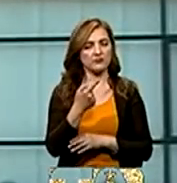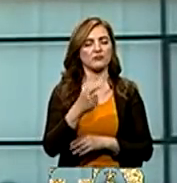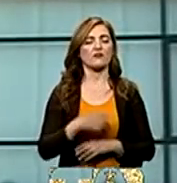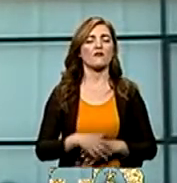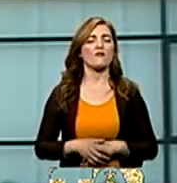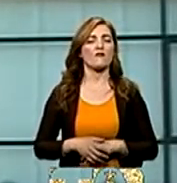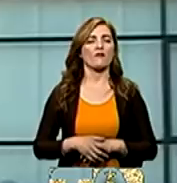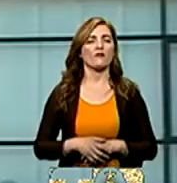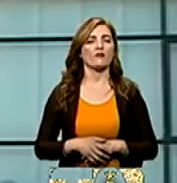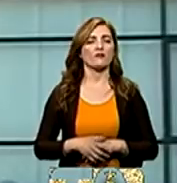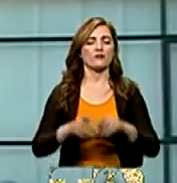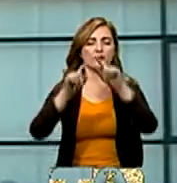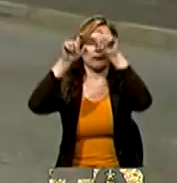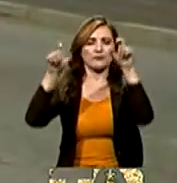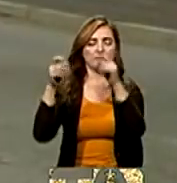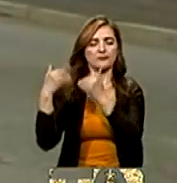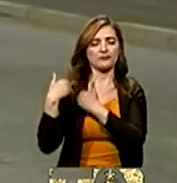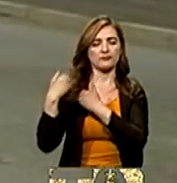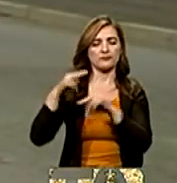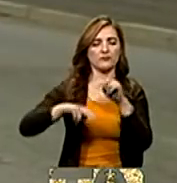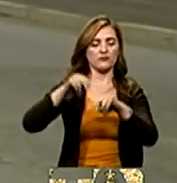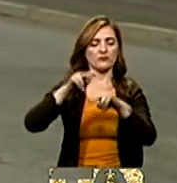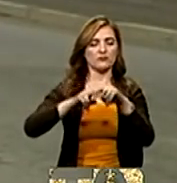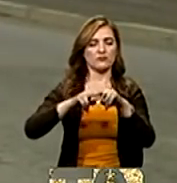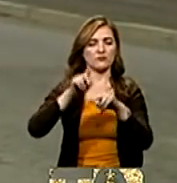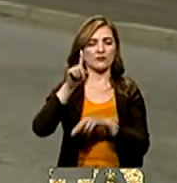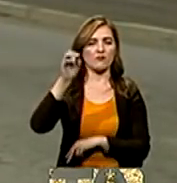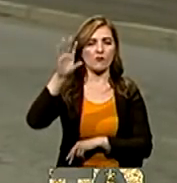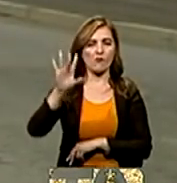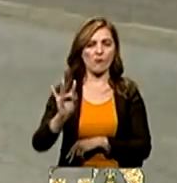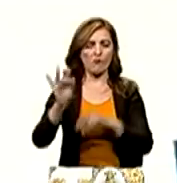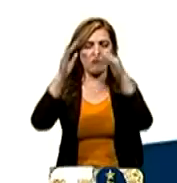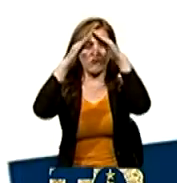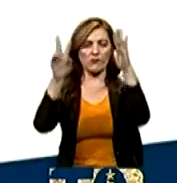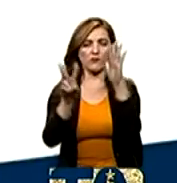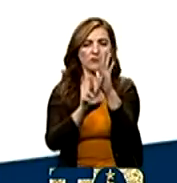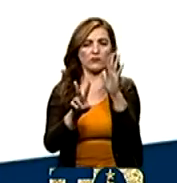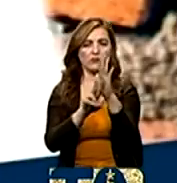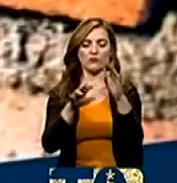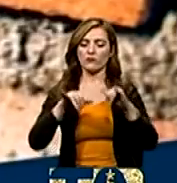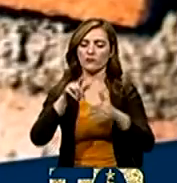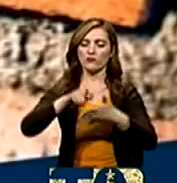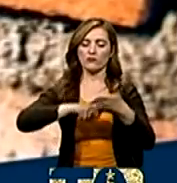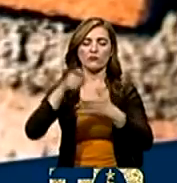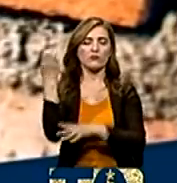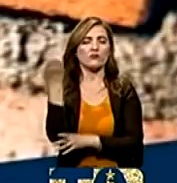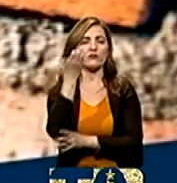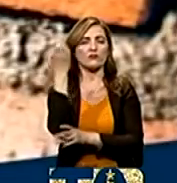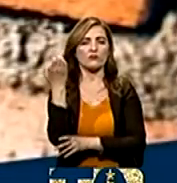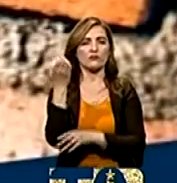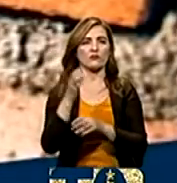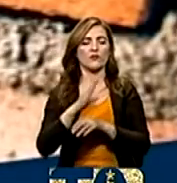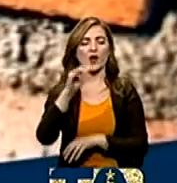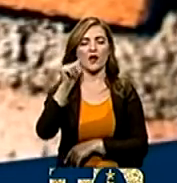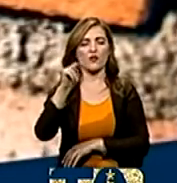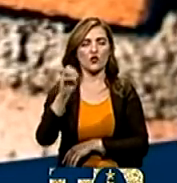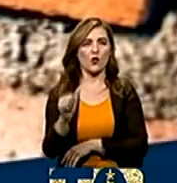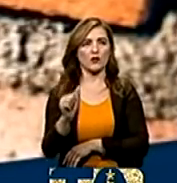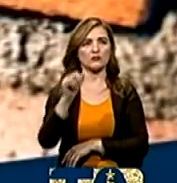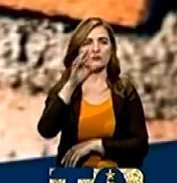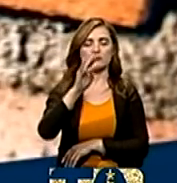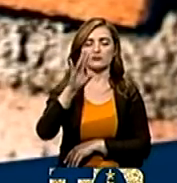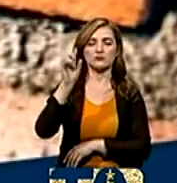determinó que una de las empresas a cargo de la construcción de 108 viviendas mantenía un contrato de emergencia en canoa por 771